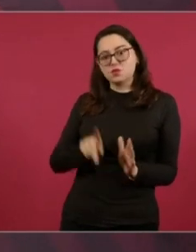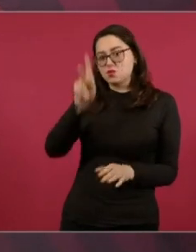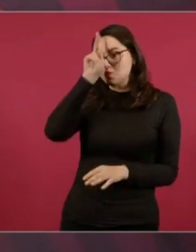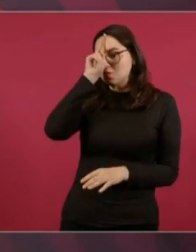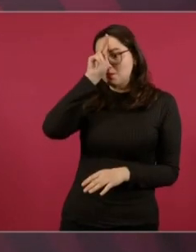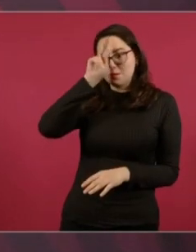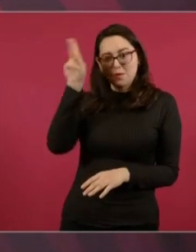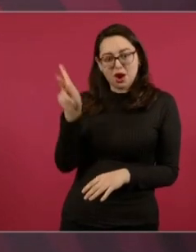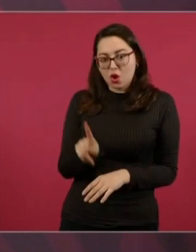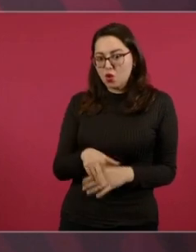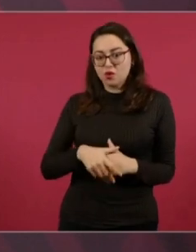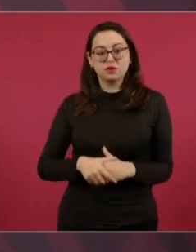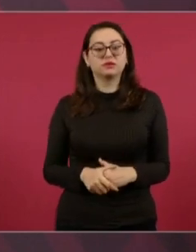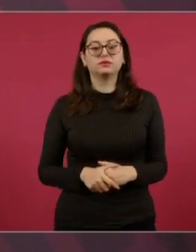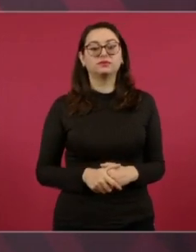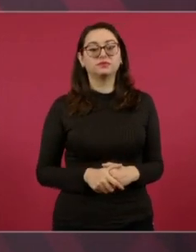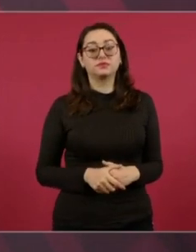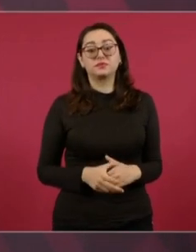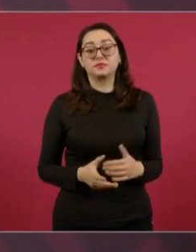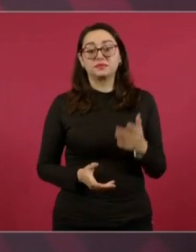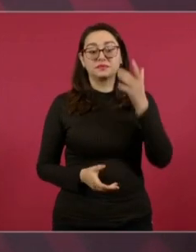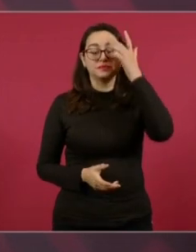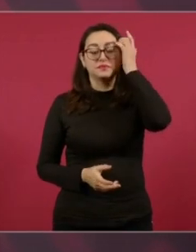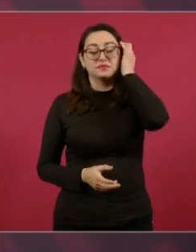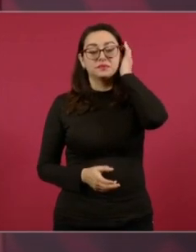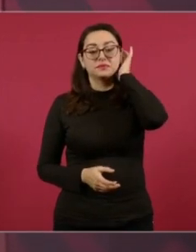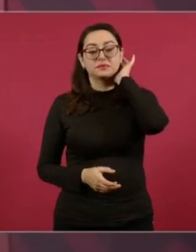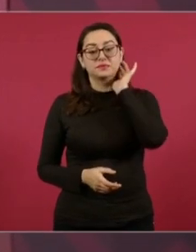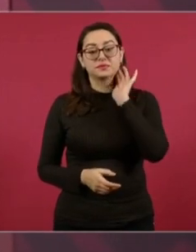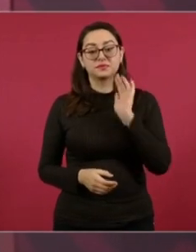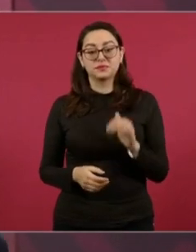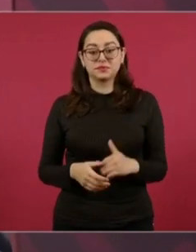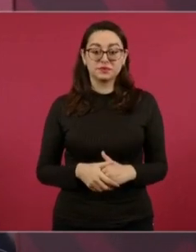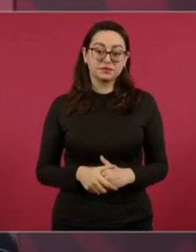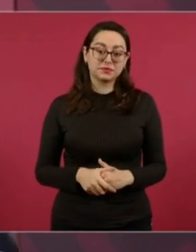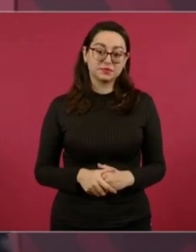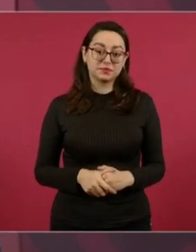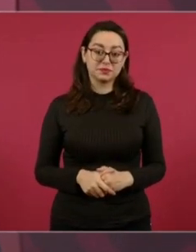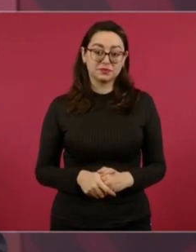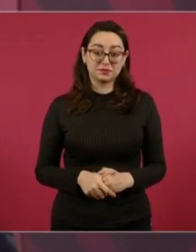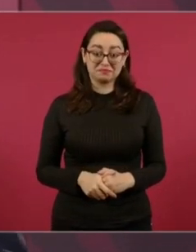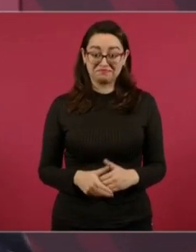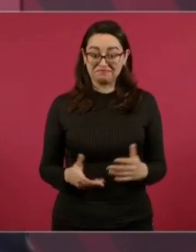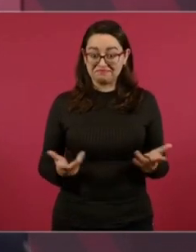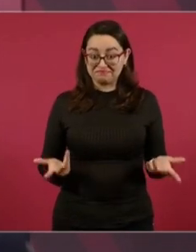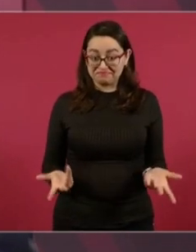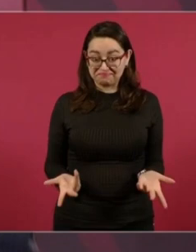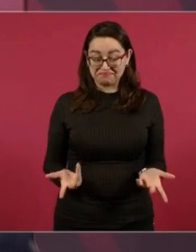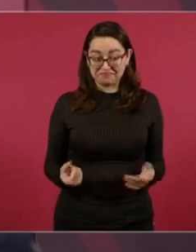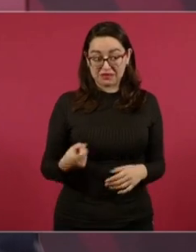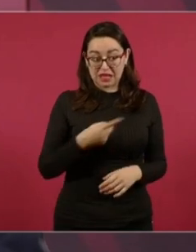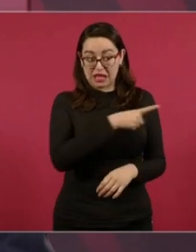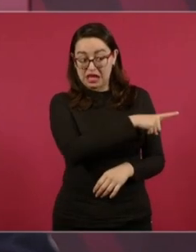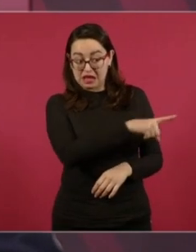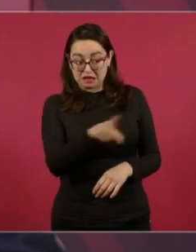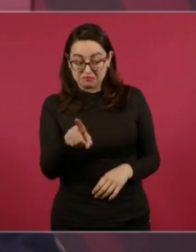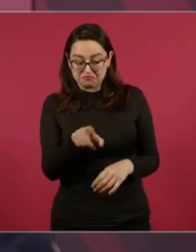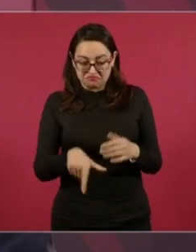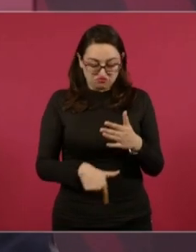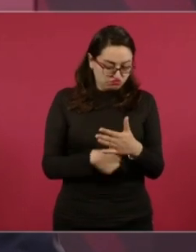No sé si se dan cuenta cómo se manejan los pronósticos de crecimiento,